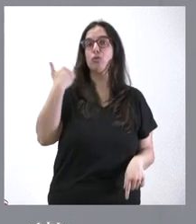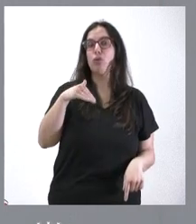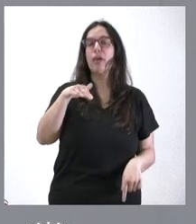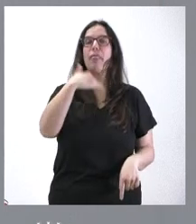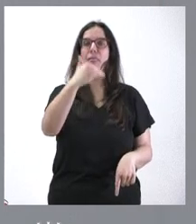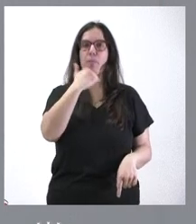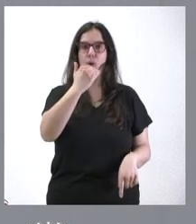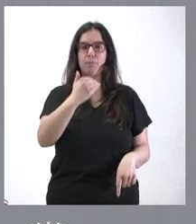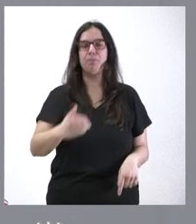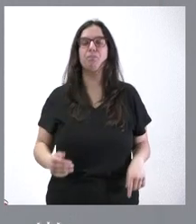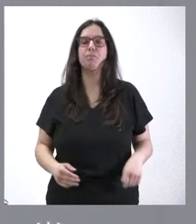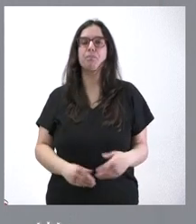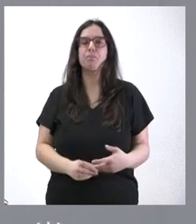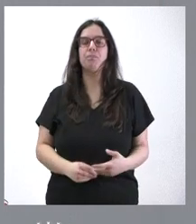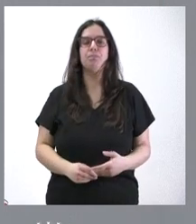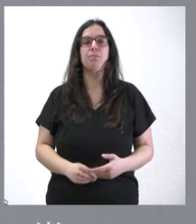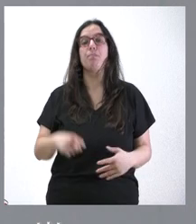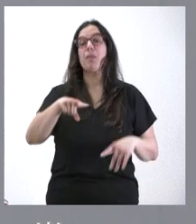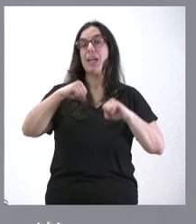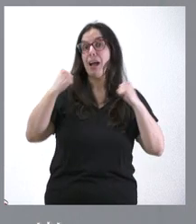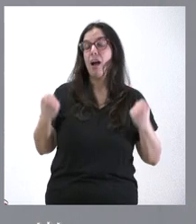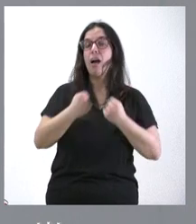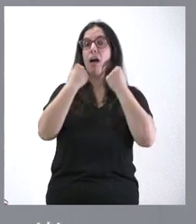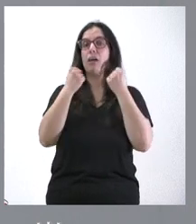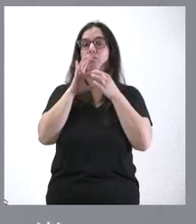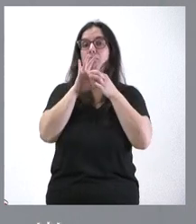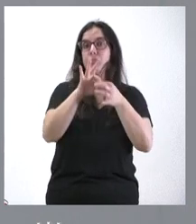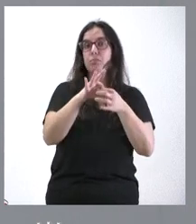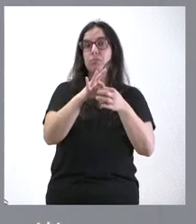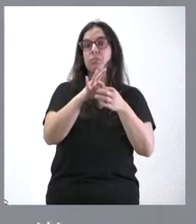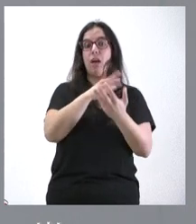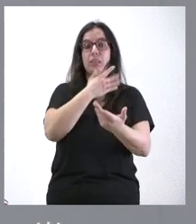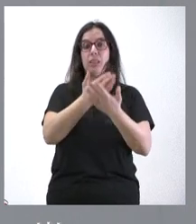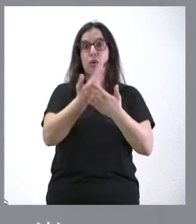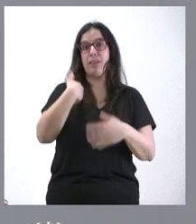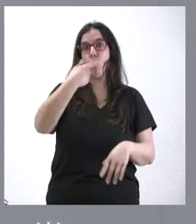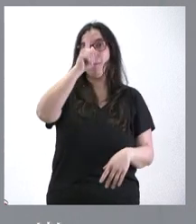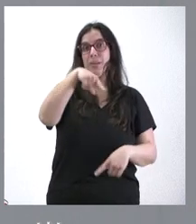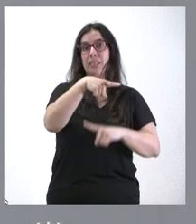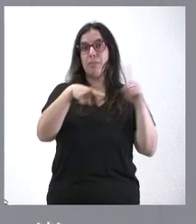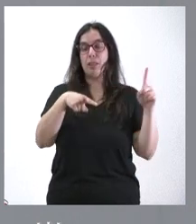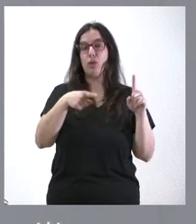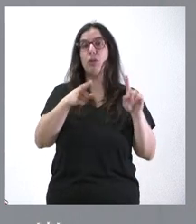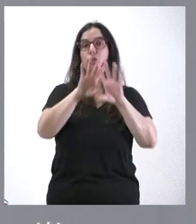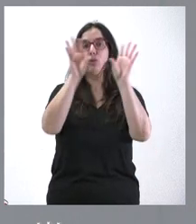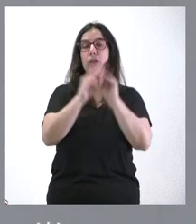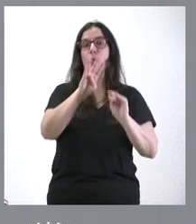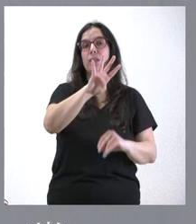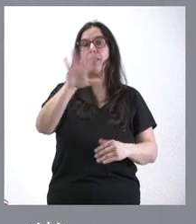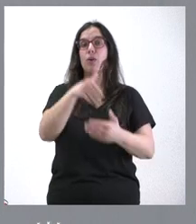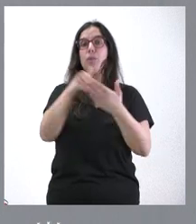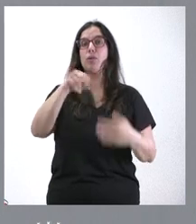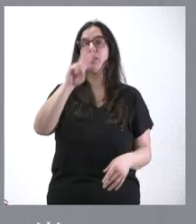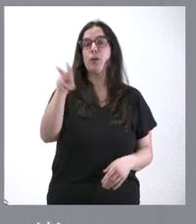Zamora las actuaciones en este primer mes y medio del año ascienden a 45 millones de euros y un total